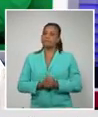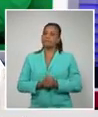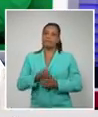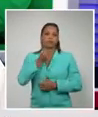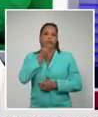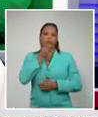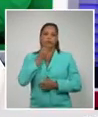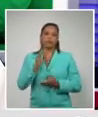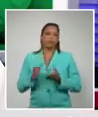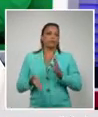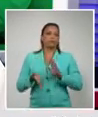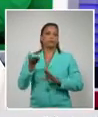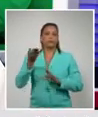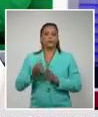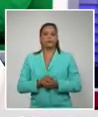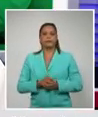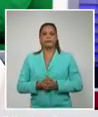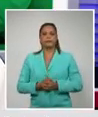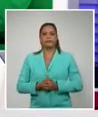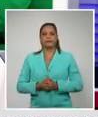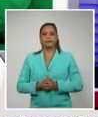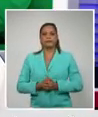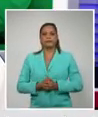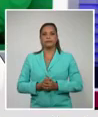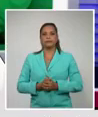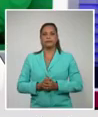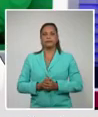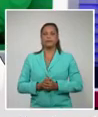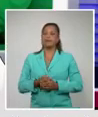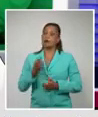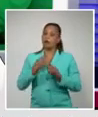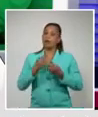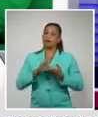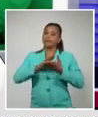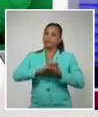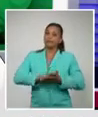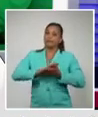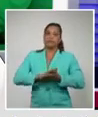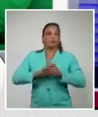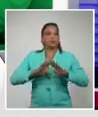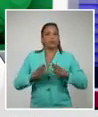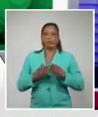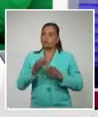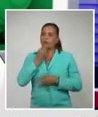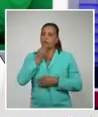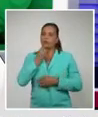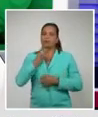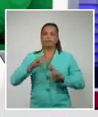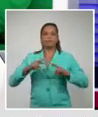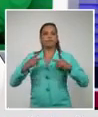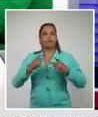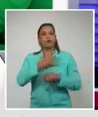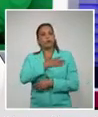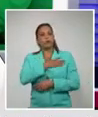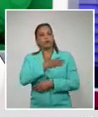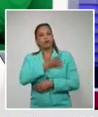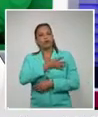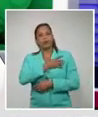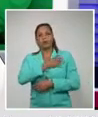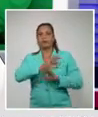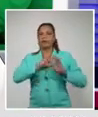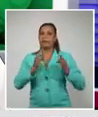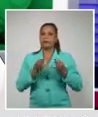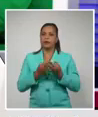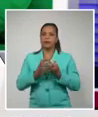su reanimación, no obstante las maniobras que se aplicaron. Reiteramos nuestras condolencias a familiares y